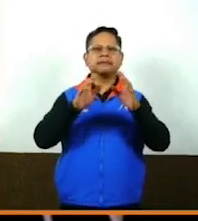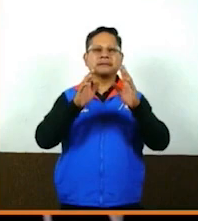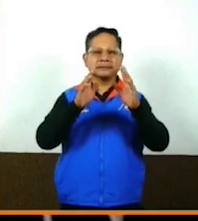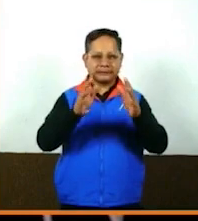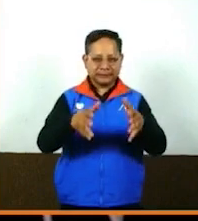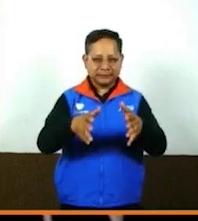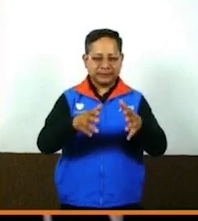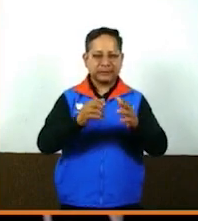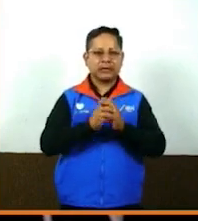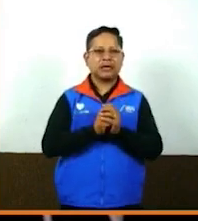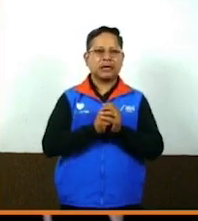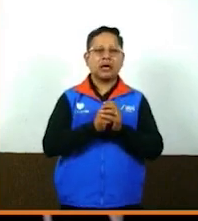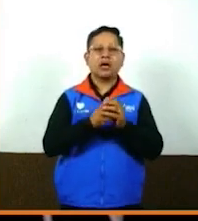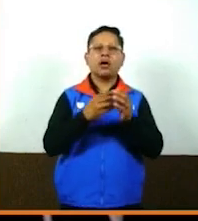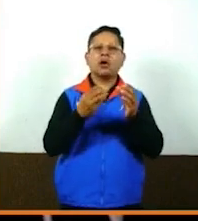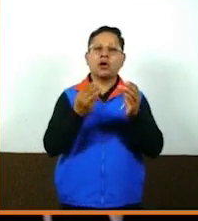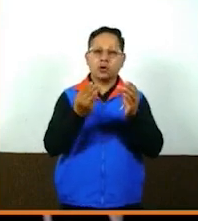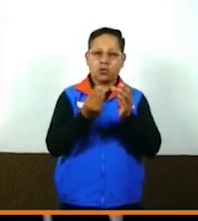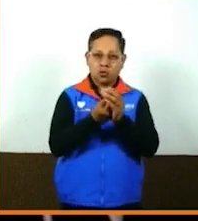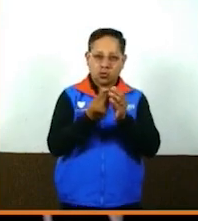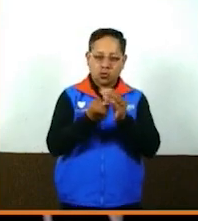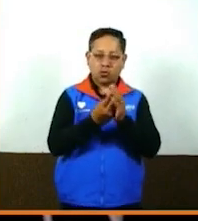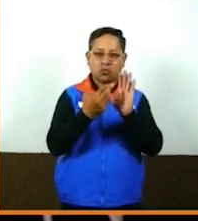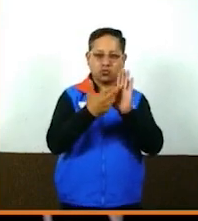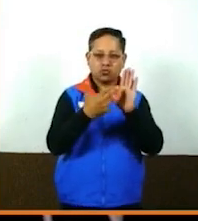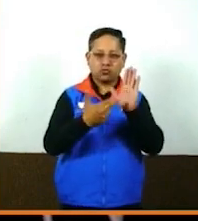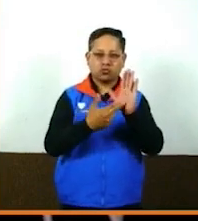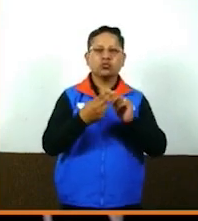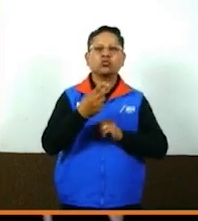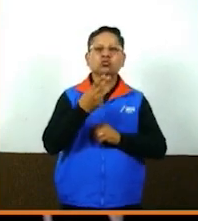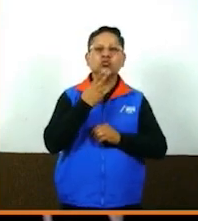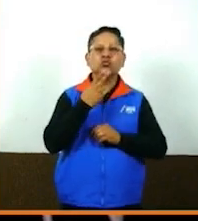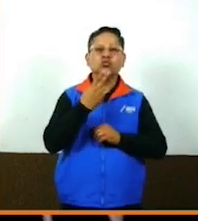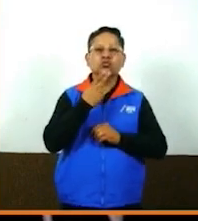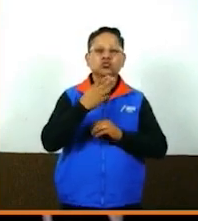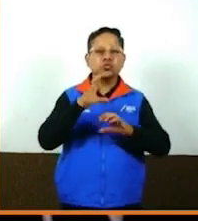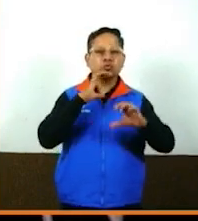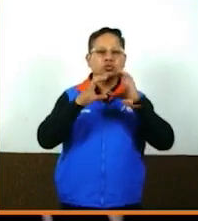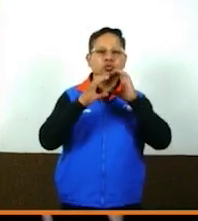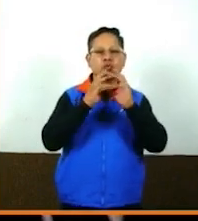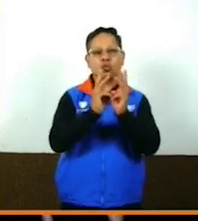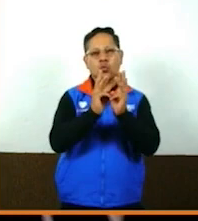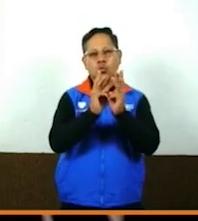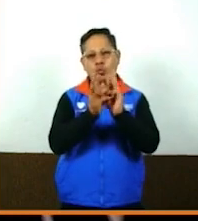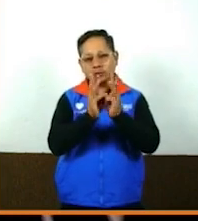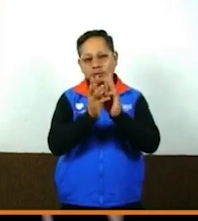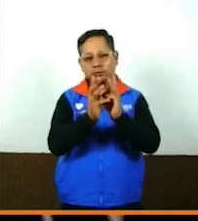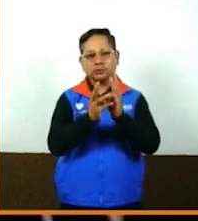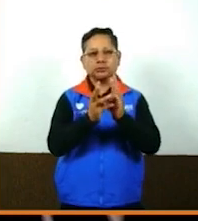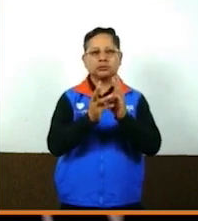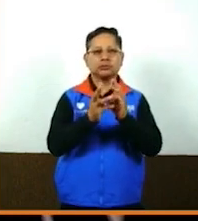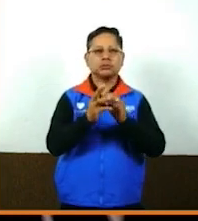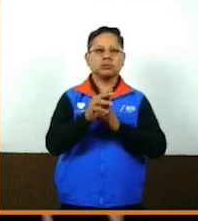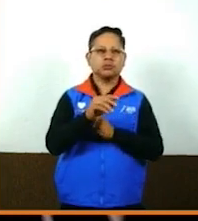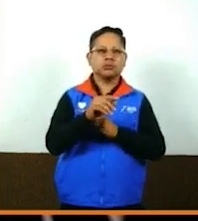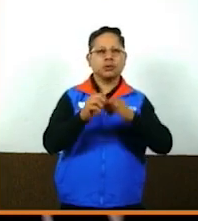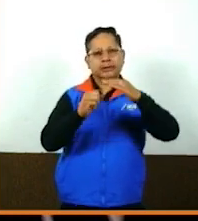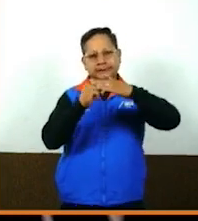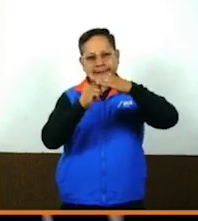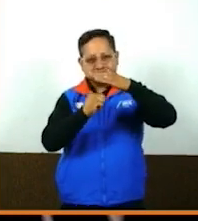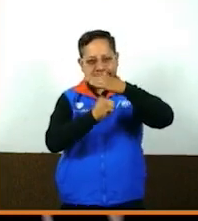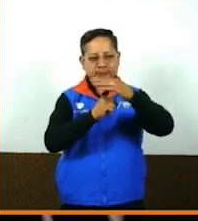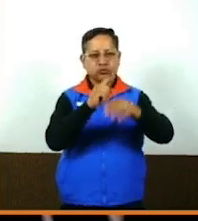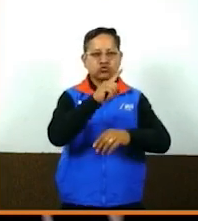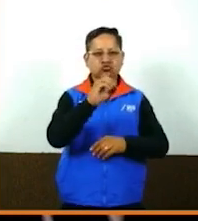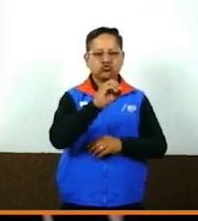definieron algunos usos o lineamientos para utilizar esas herramientas, como puede ser un WhatsApp, como puede ser un Teams, un Zoom y demás?